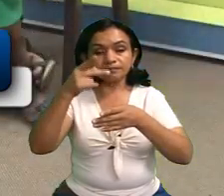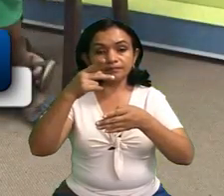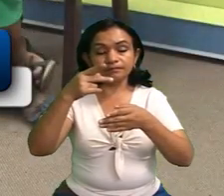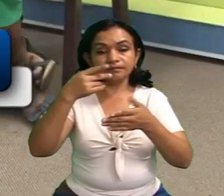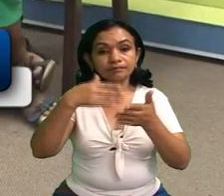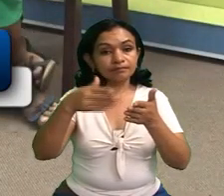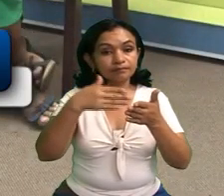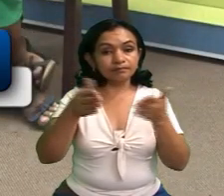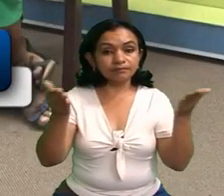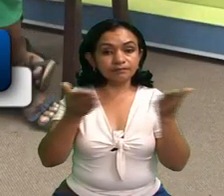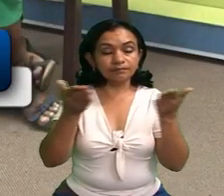sea,